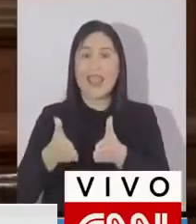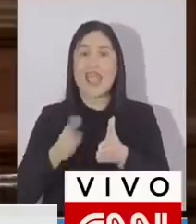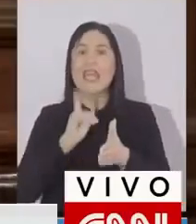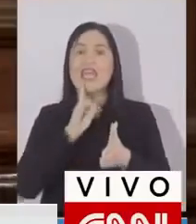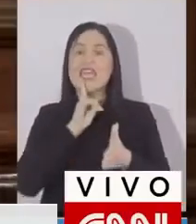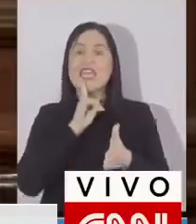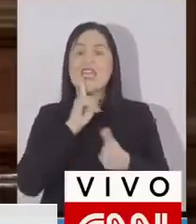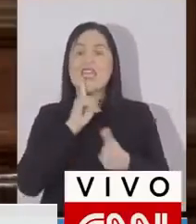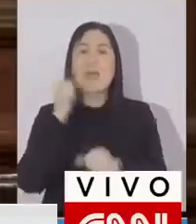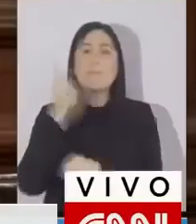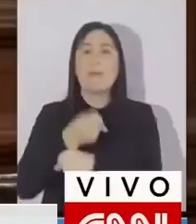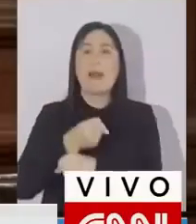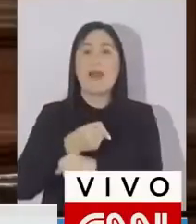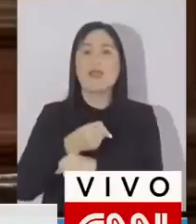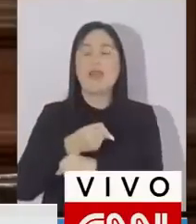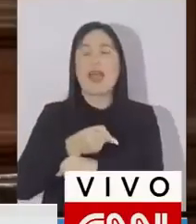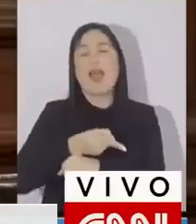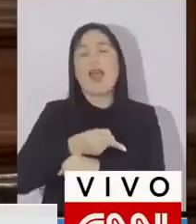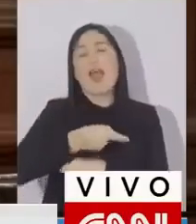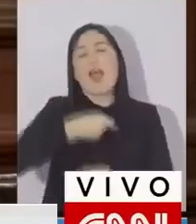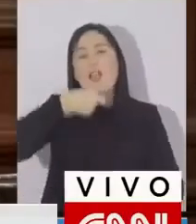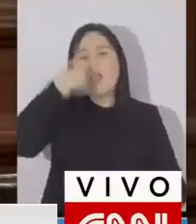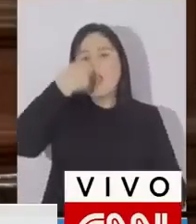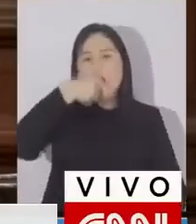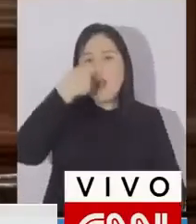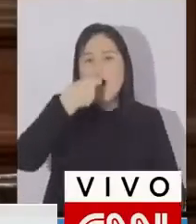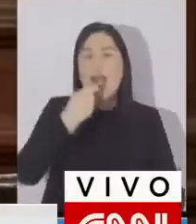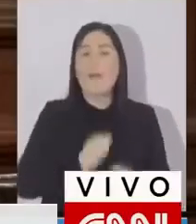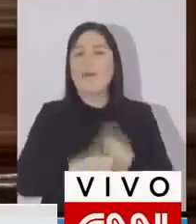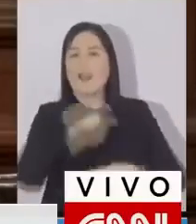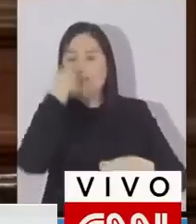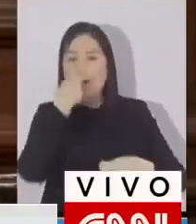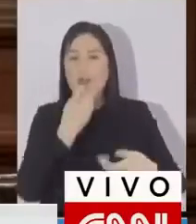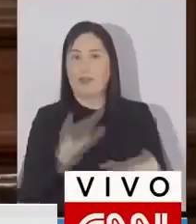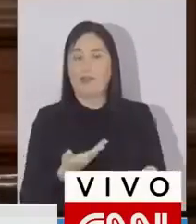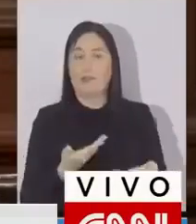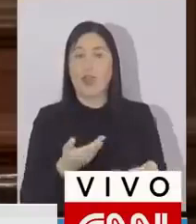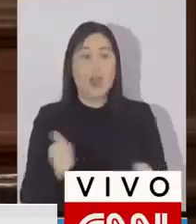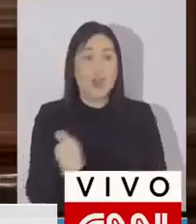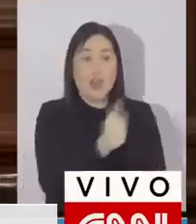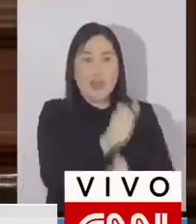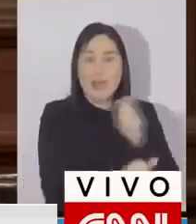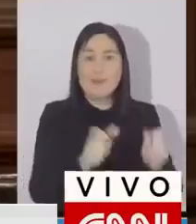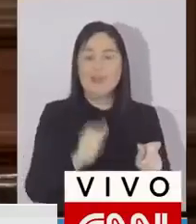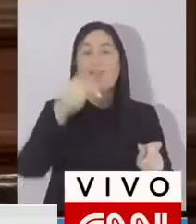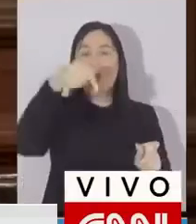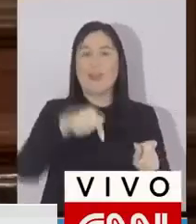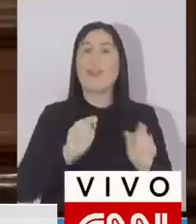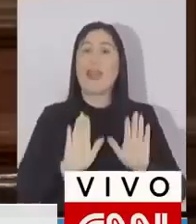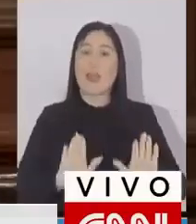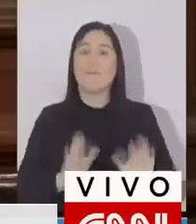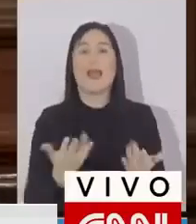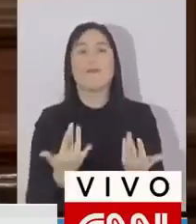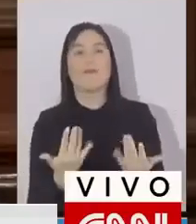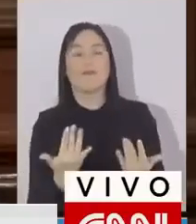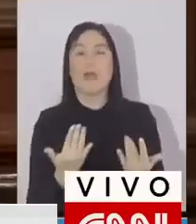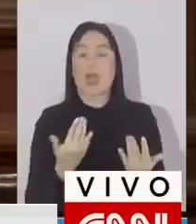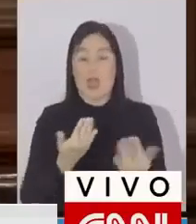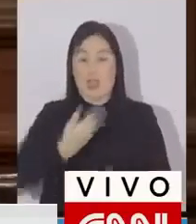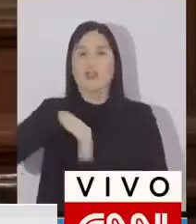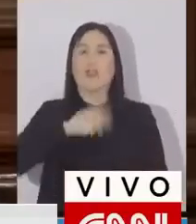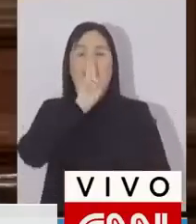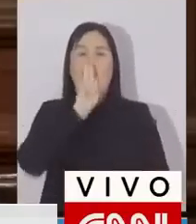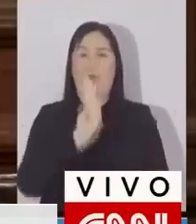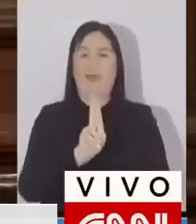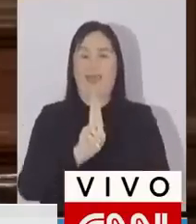y el narcotráfico todas ellas son las personas que hoy día están esperando respuestas de nosotros y la Constitución